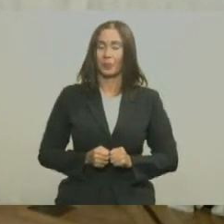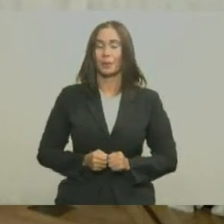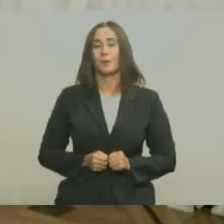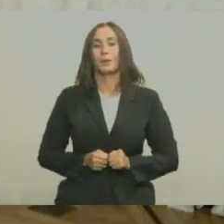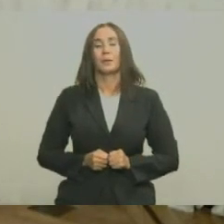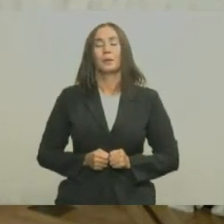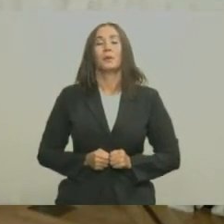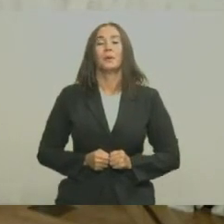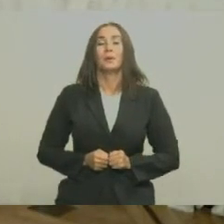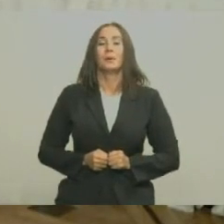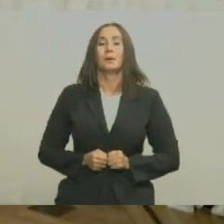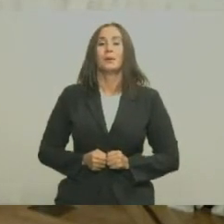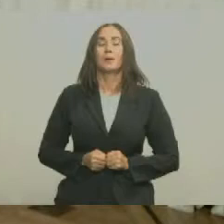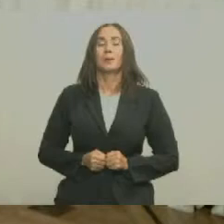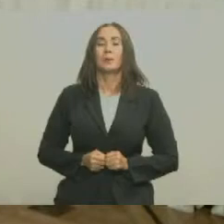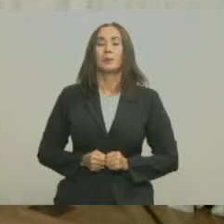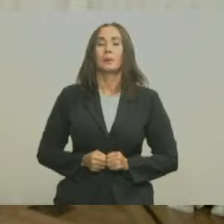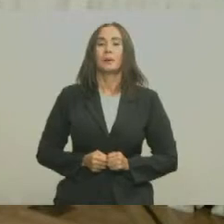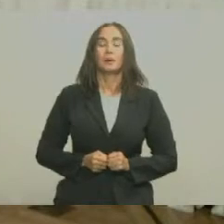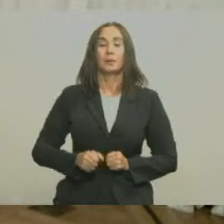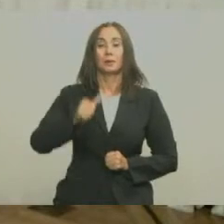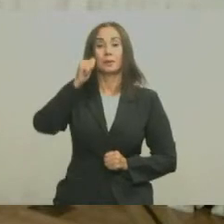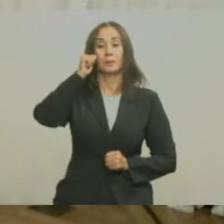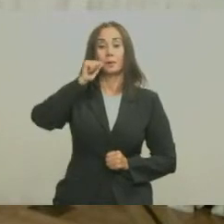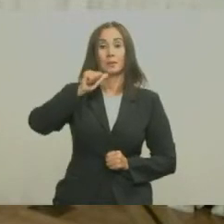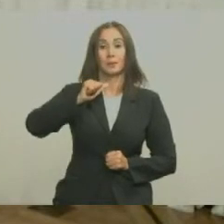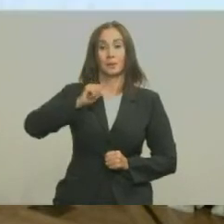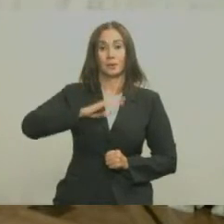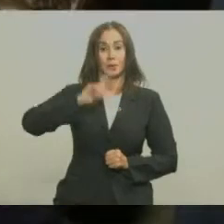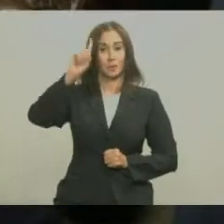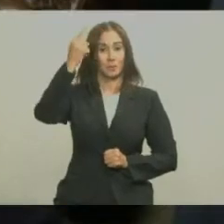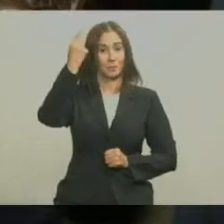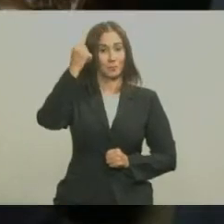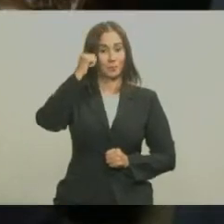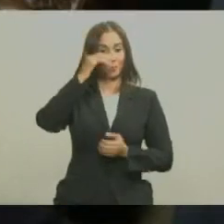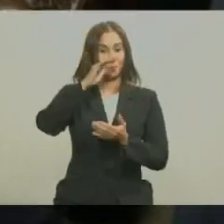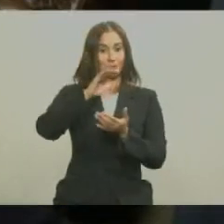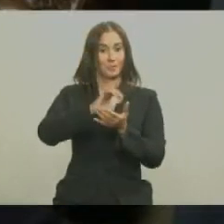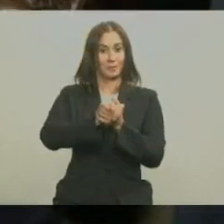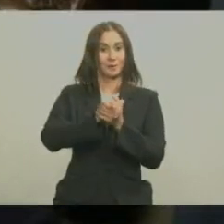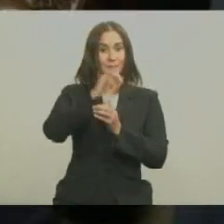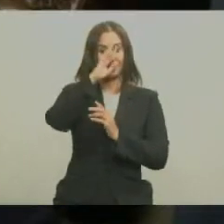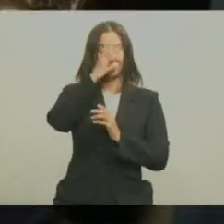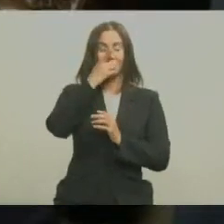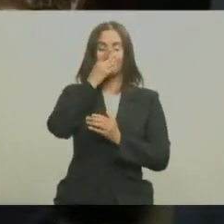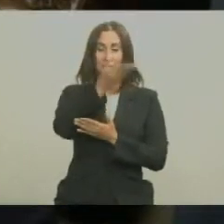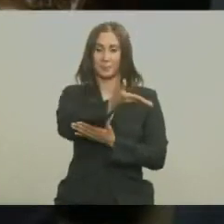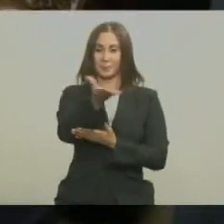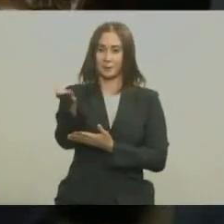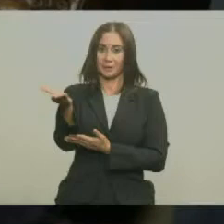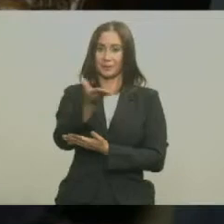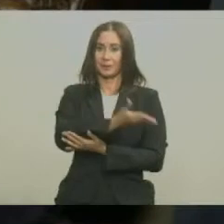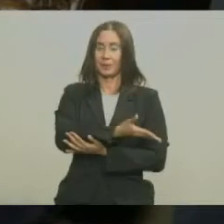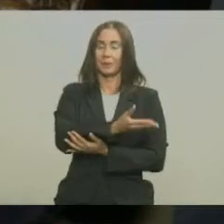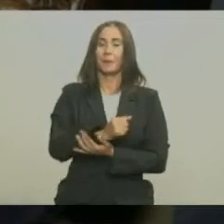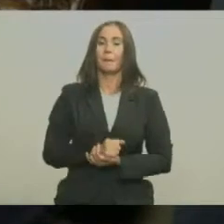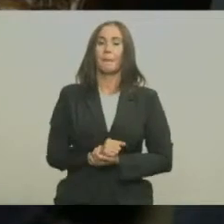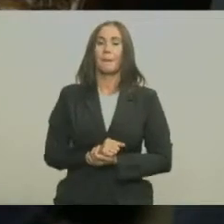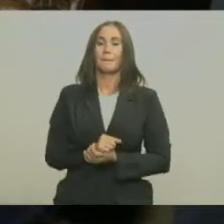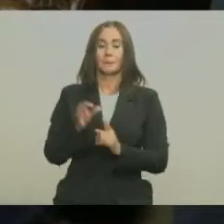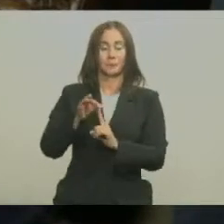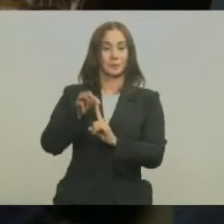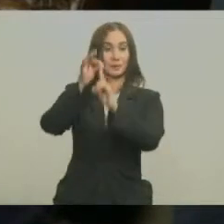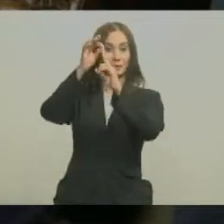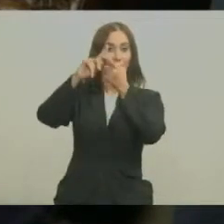República Dominicana. Honorable Raquel Arbajes, primera dama de la República.